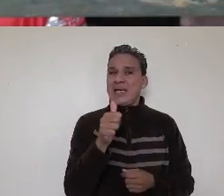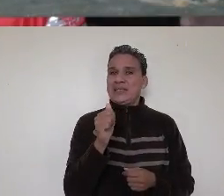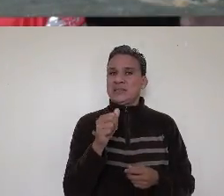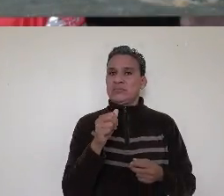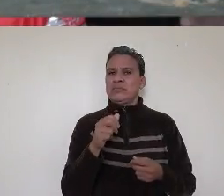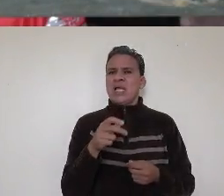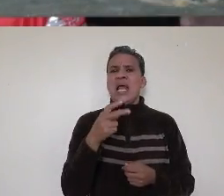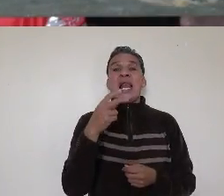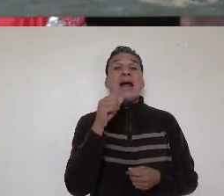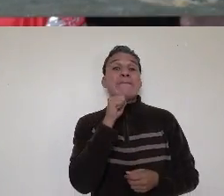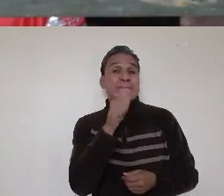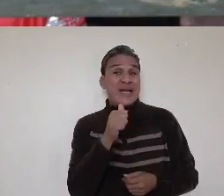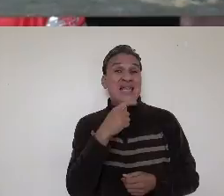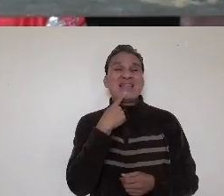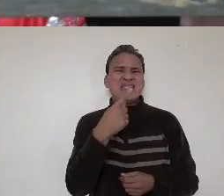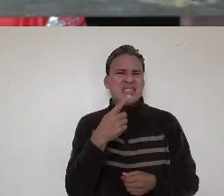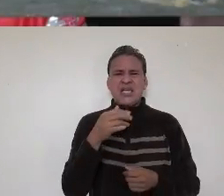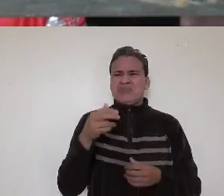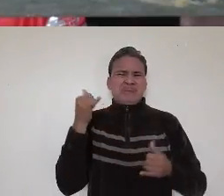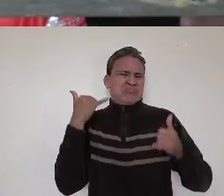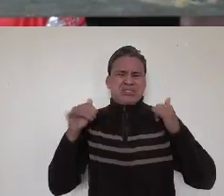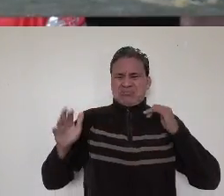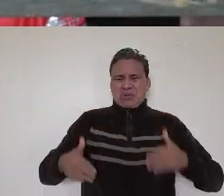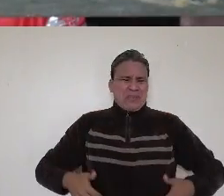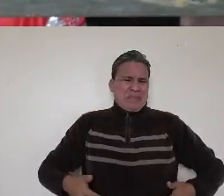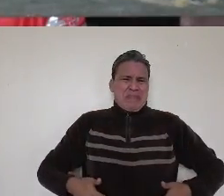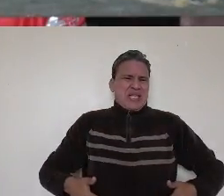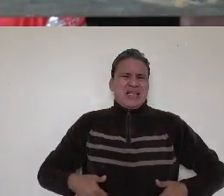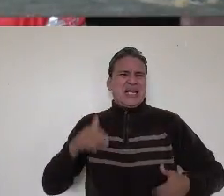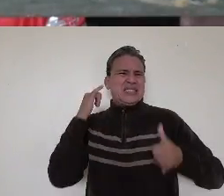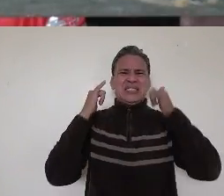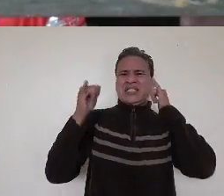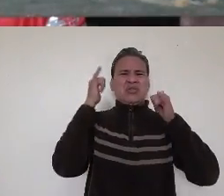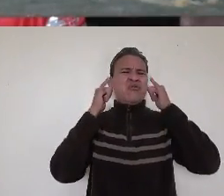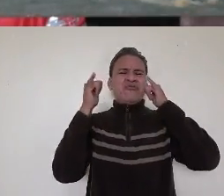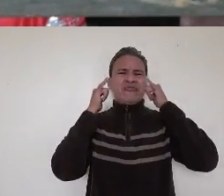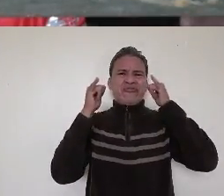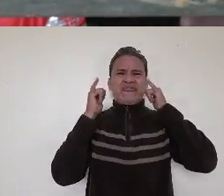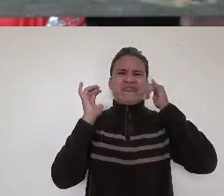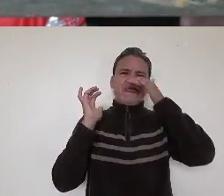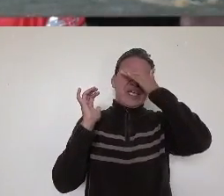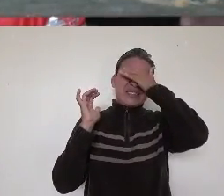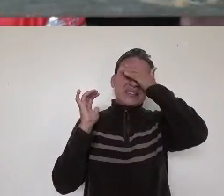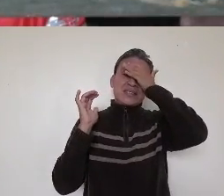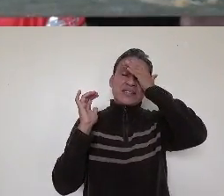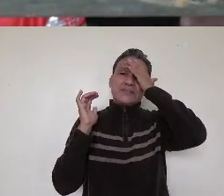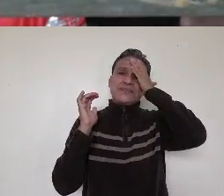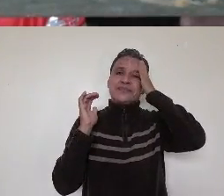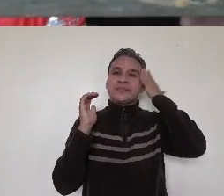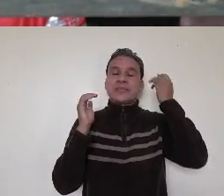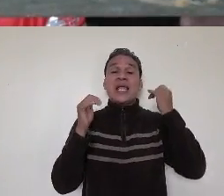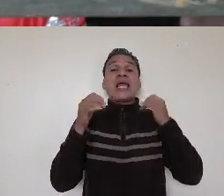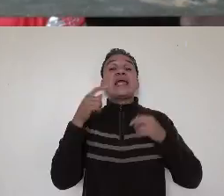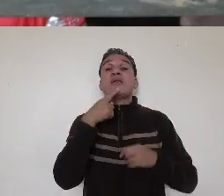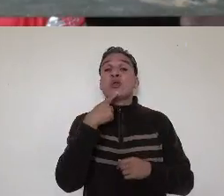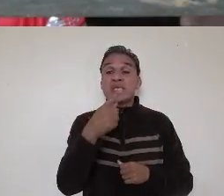no me interesa tu fiesta. Y eso lamentablemente lo encontramos en mucha gente que se dice que es